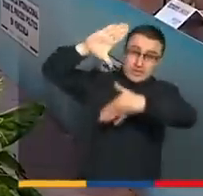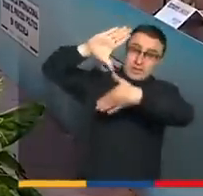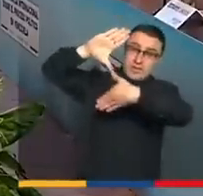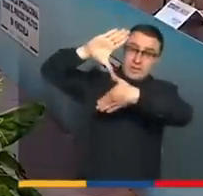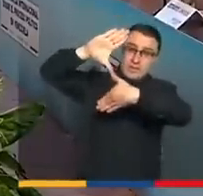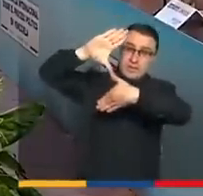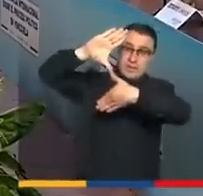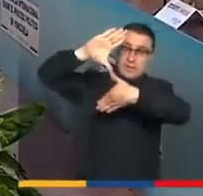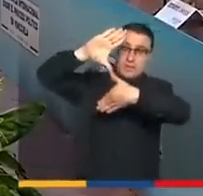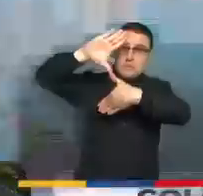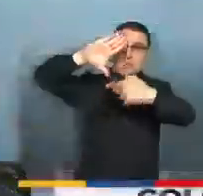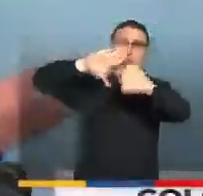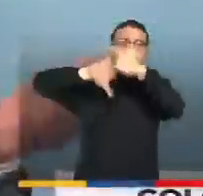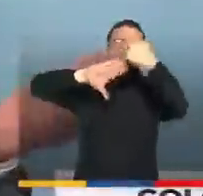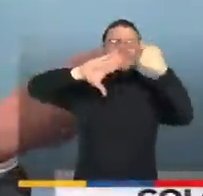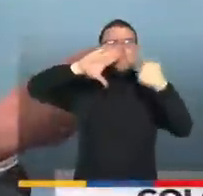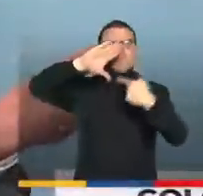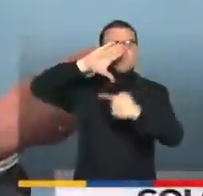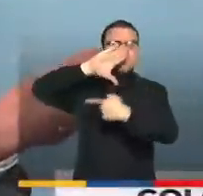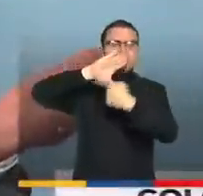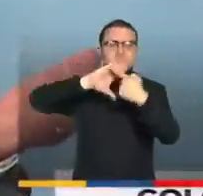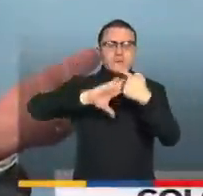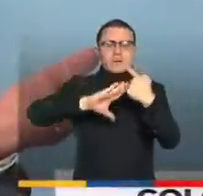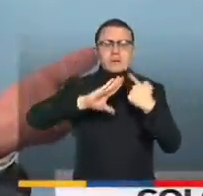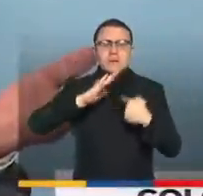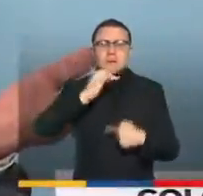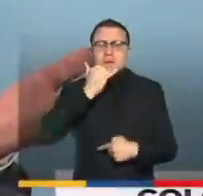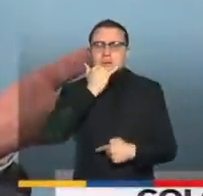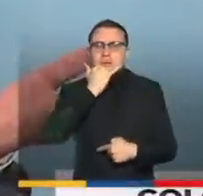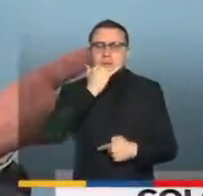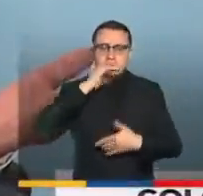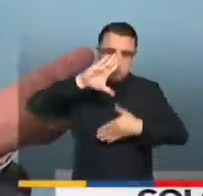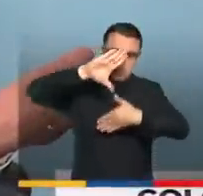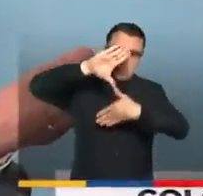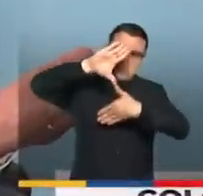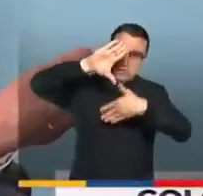de esas dictaduras nos levantamos en armas.